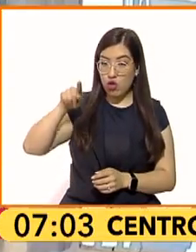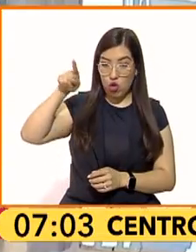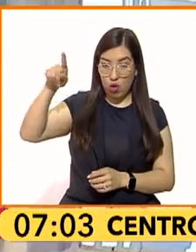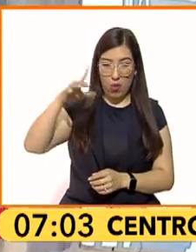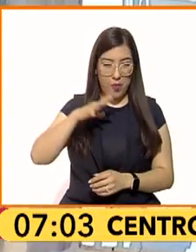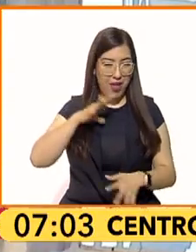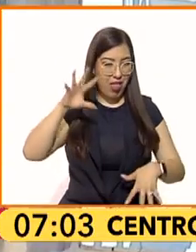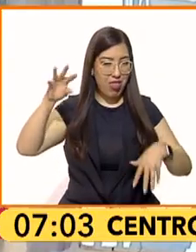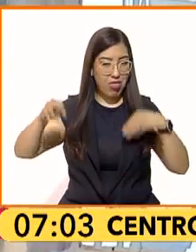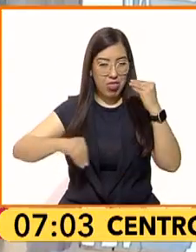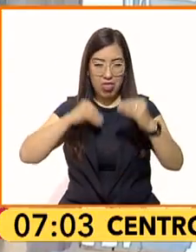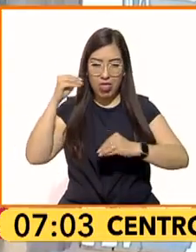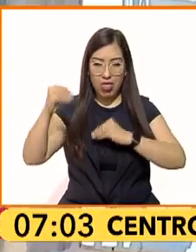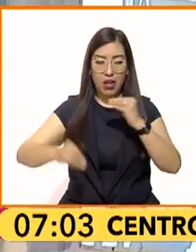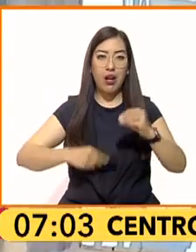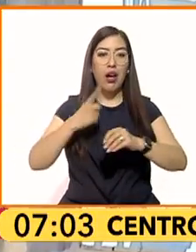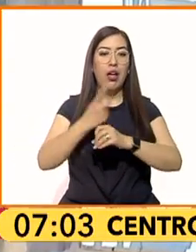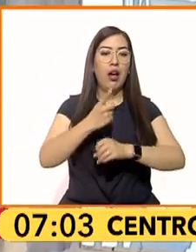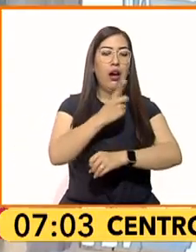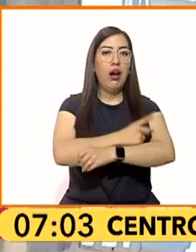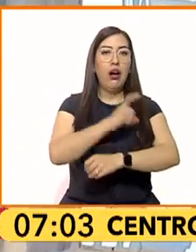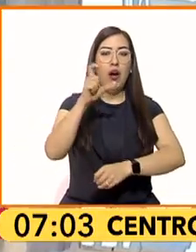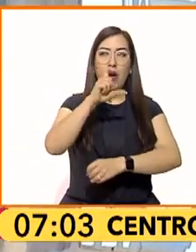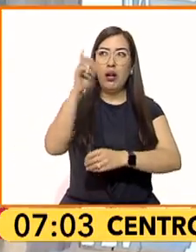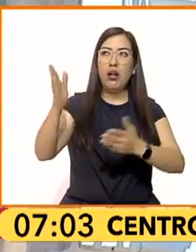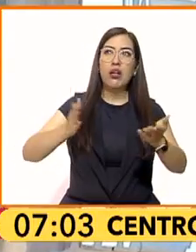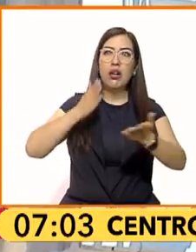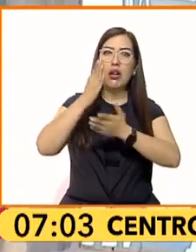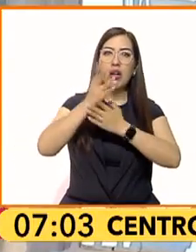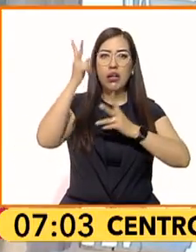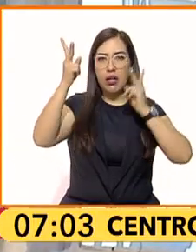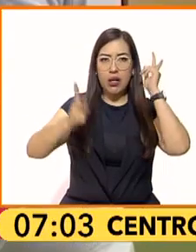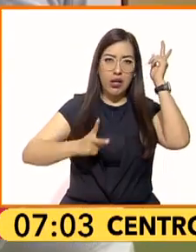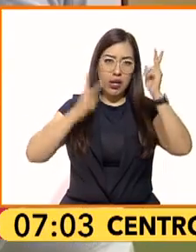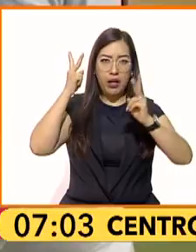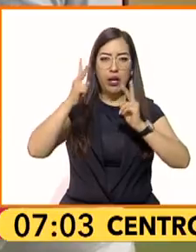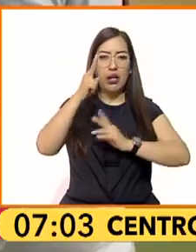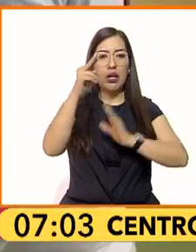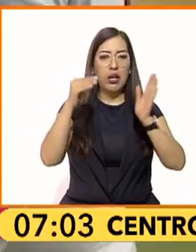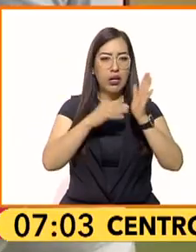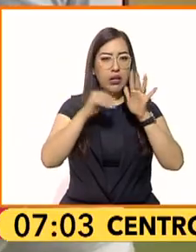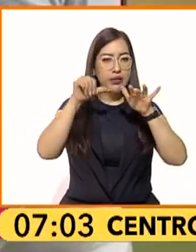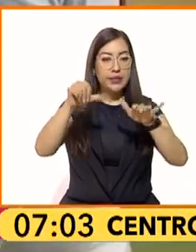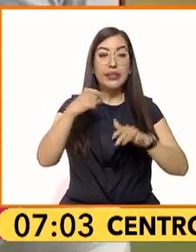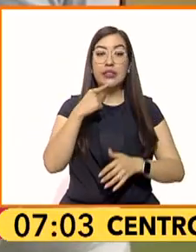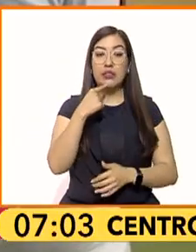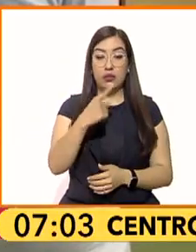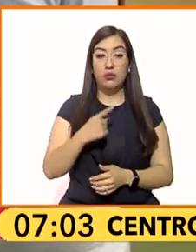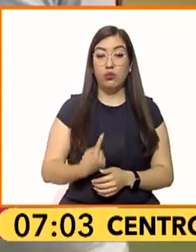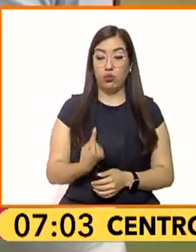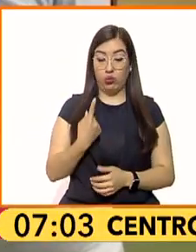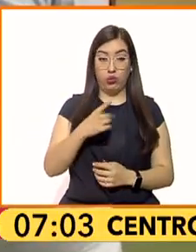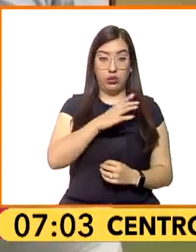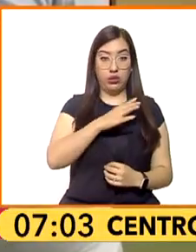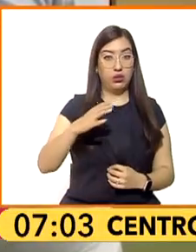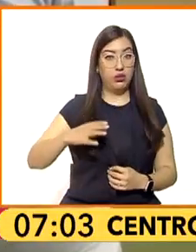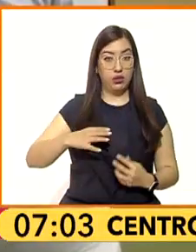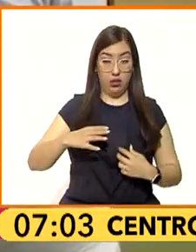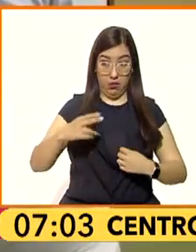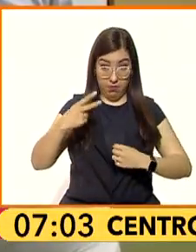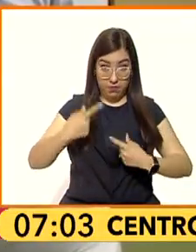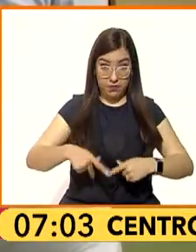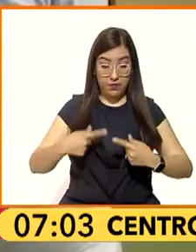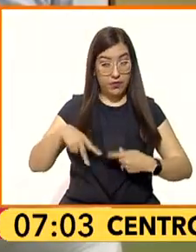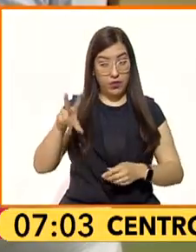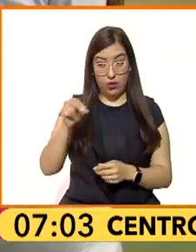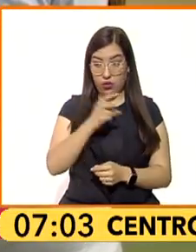¿sí? desde la visita en 2016, ¿no? Cuando dice un cristiano no construye muros. Y